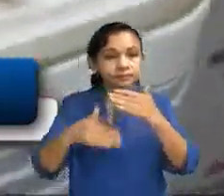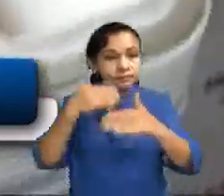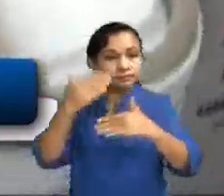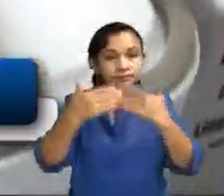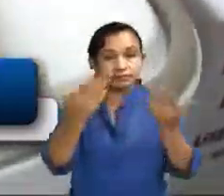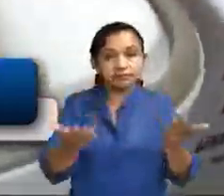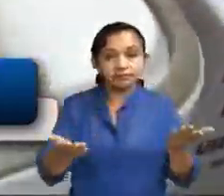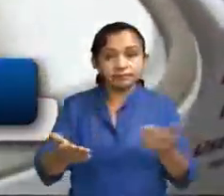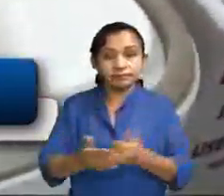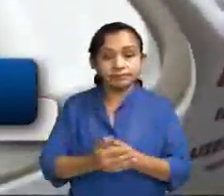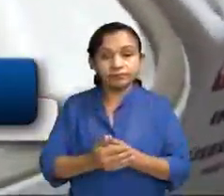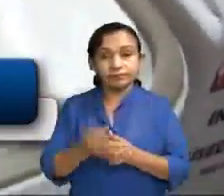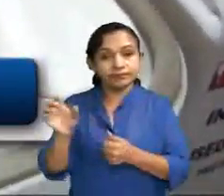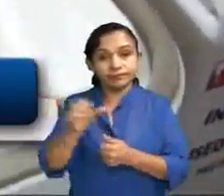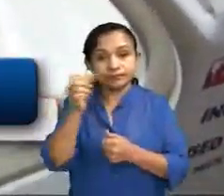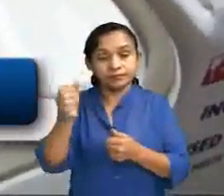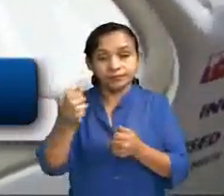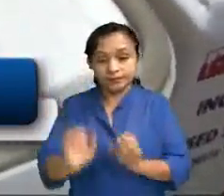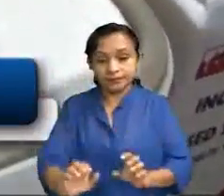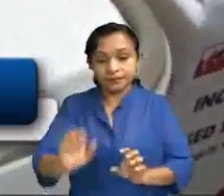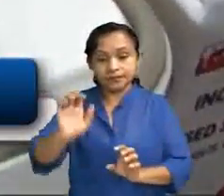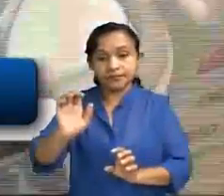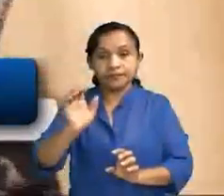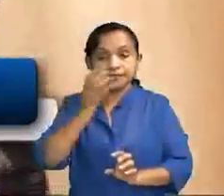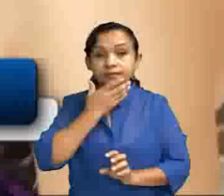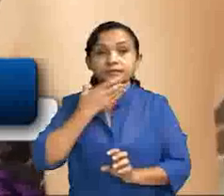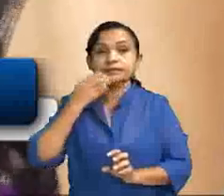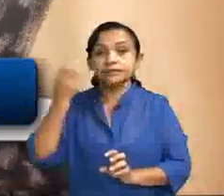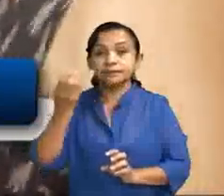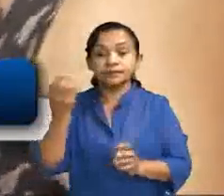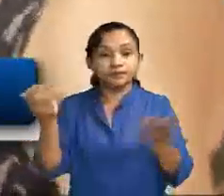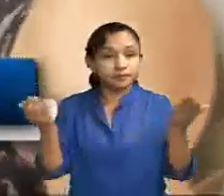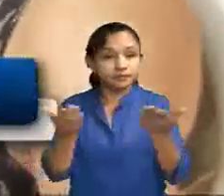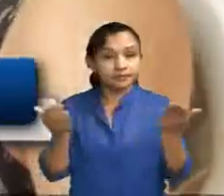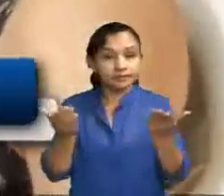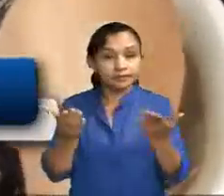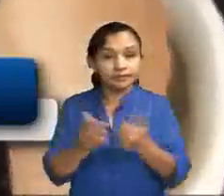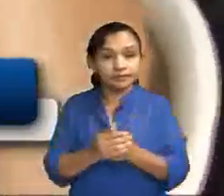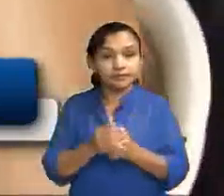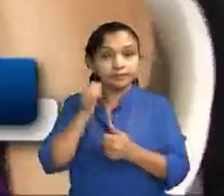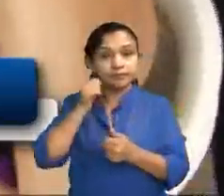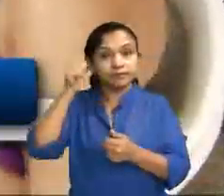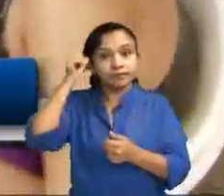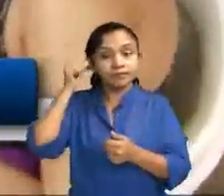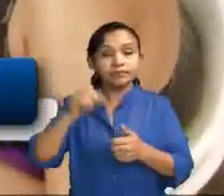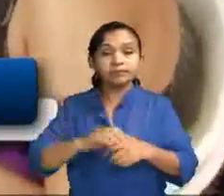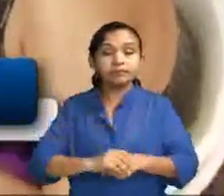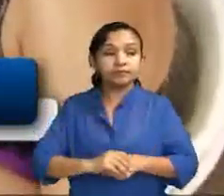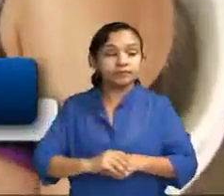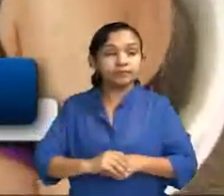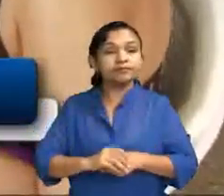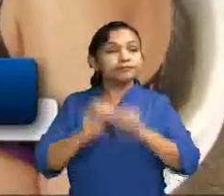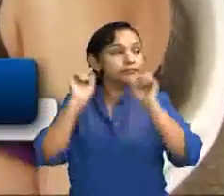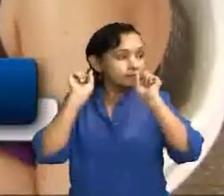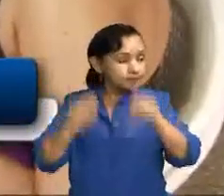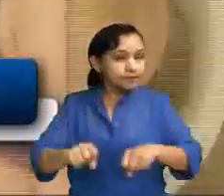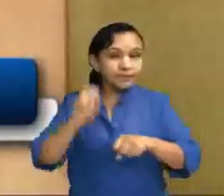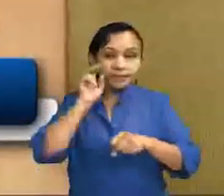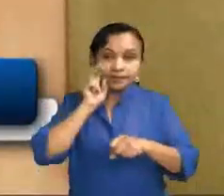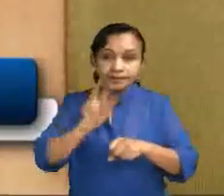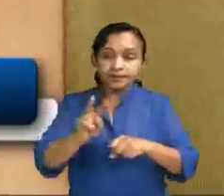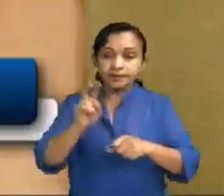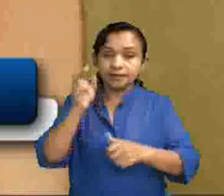posteriormente, en otra etapa de la niñez, en otra etapa de la adolescencia, en la juventud o incluso adulto. Claro que sí, puede presentar síntomas